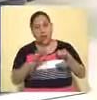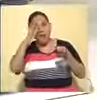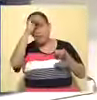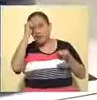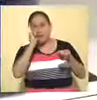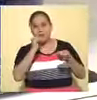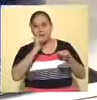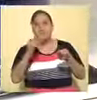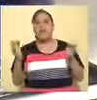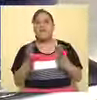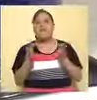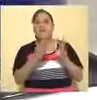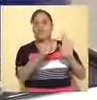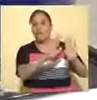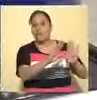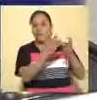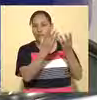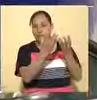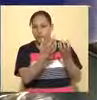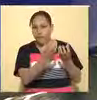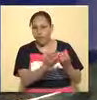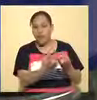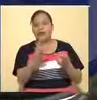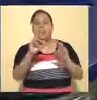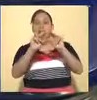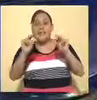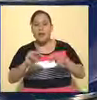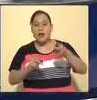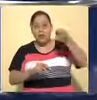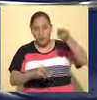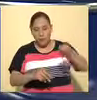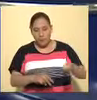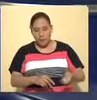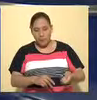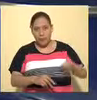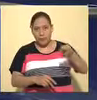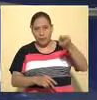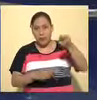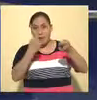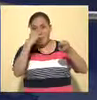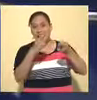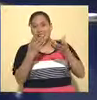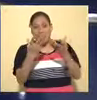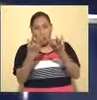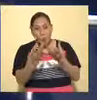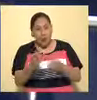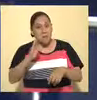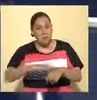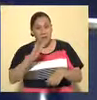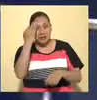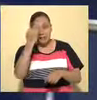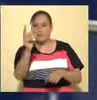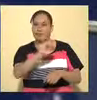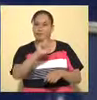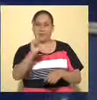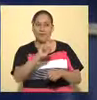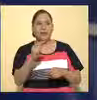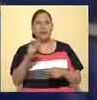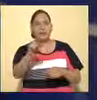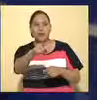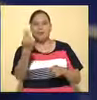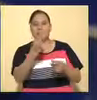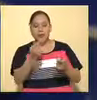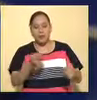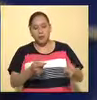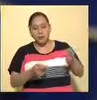de enfriarla, un bañito frío o con hielo, para que no se nos siga cociendo. Okay. Pues aquí lo que vamos a hacer va a ser